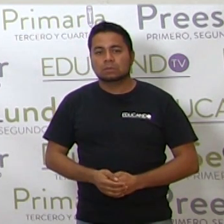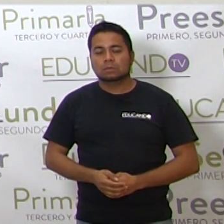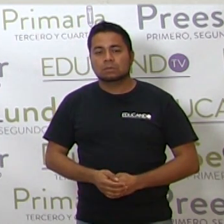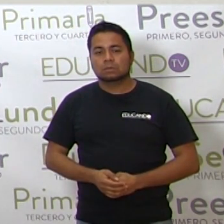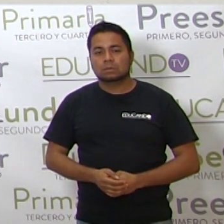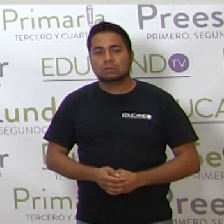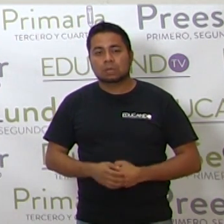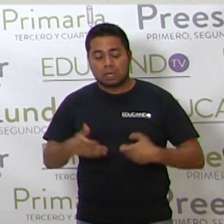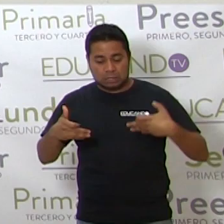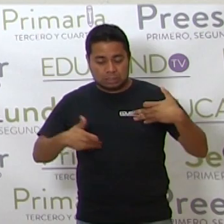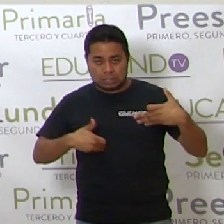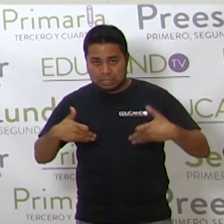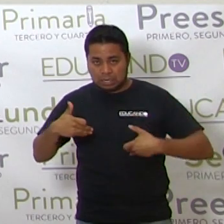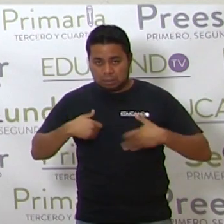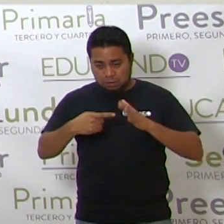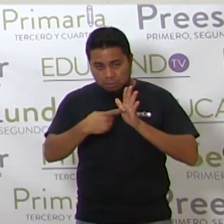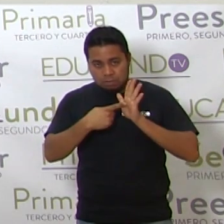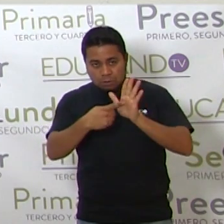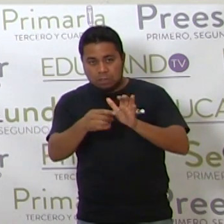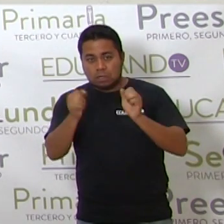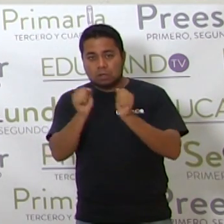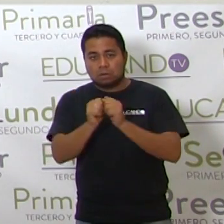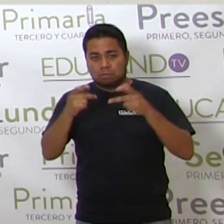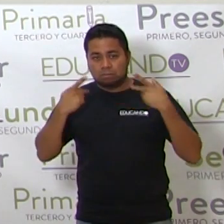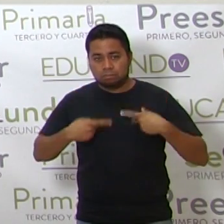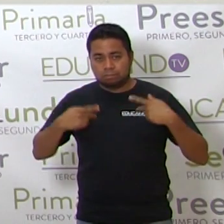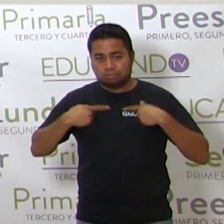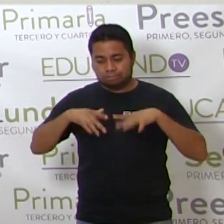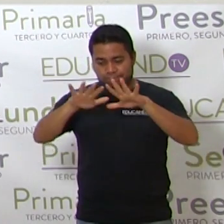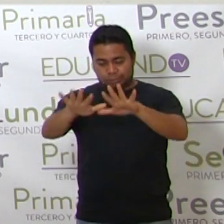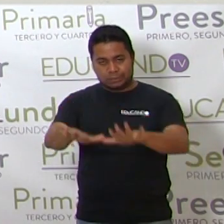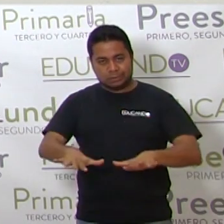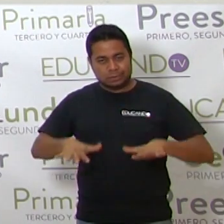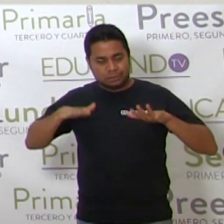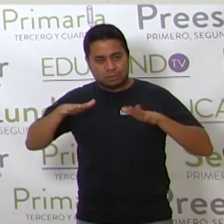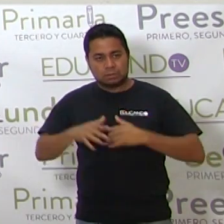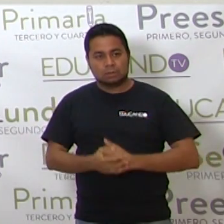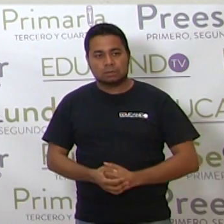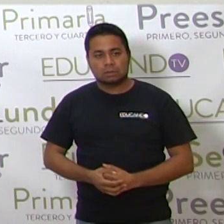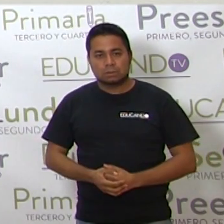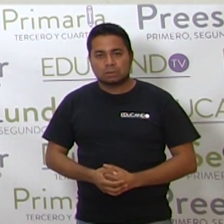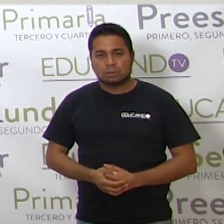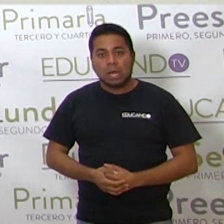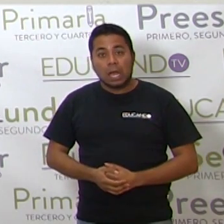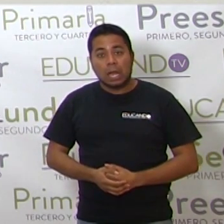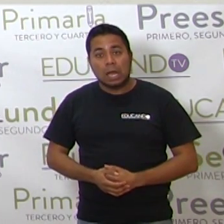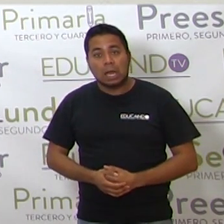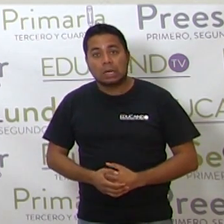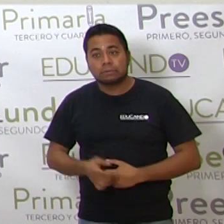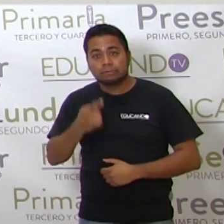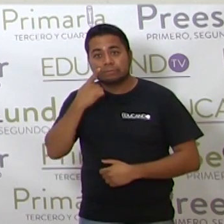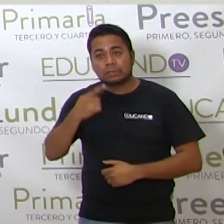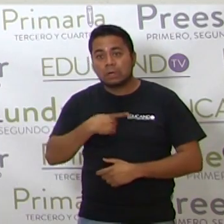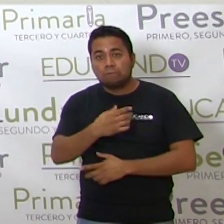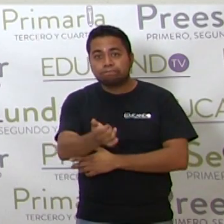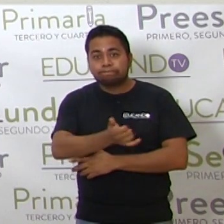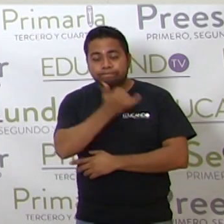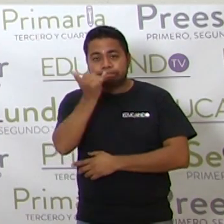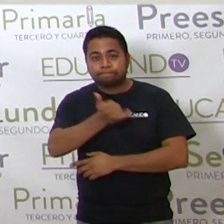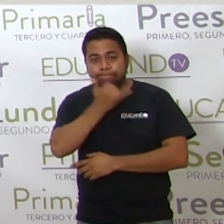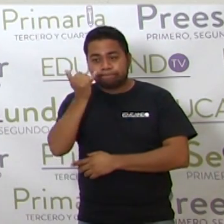obra ante él bien ah mira tengo un error acá